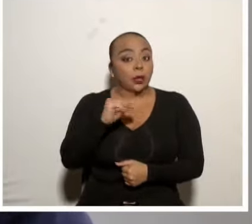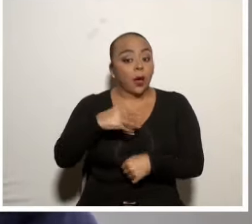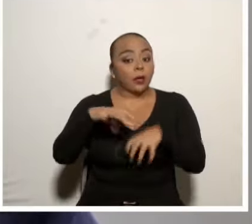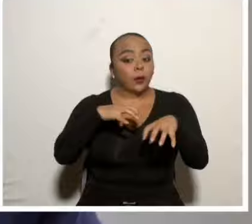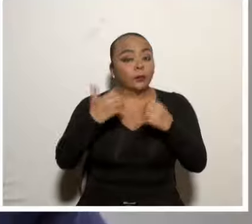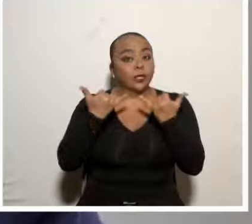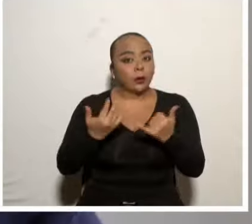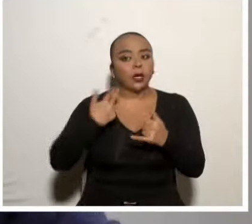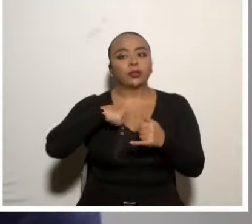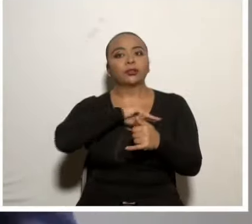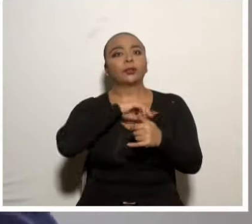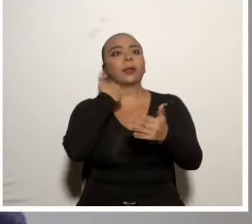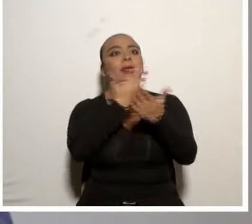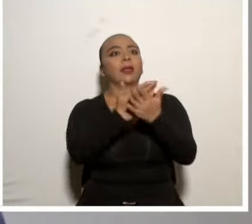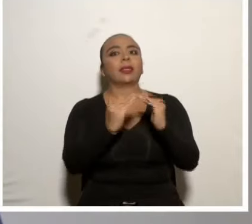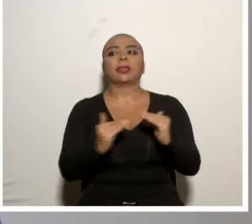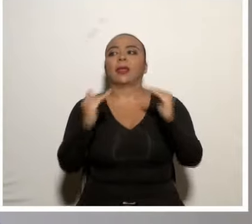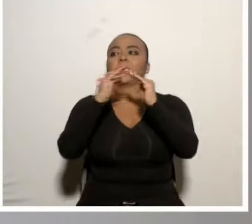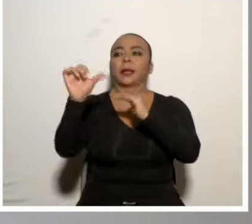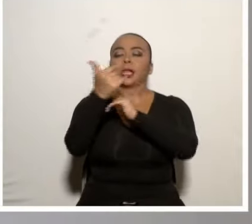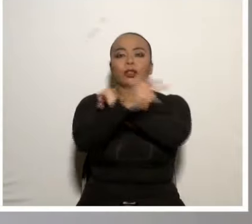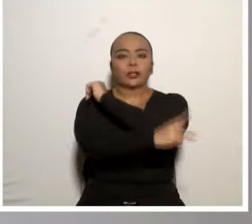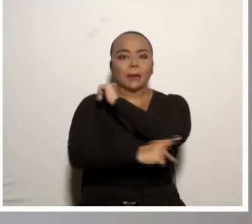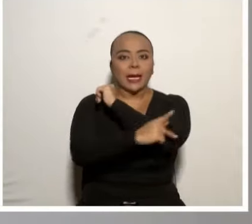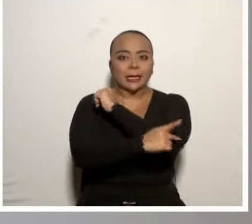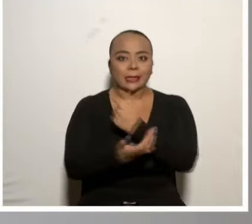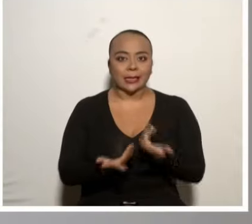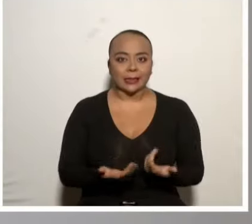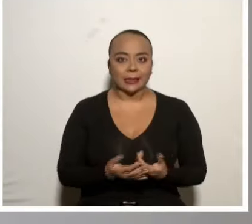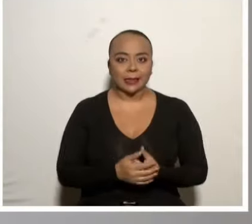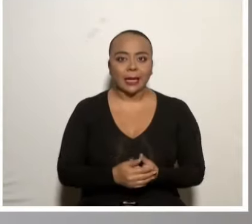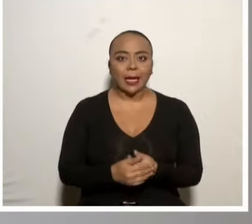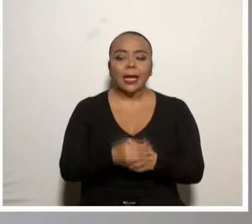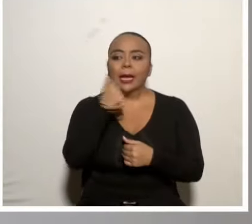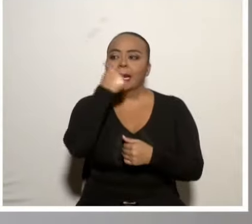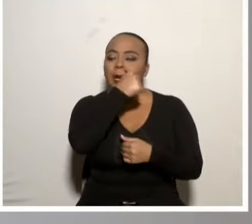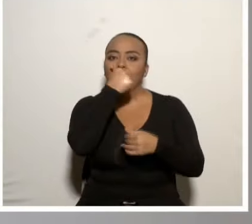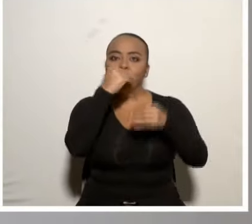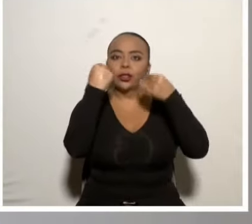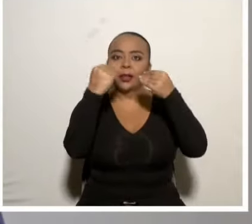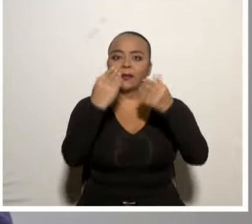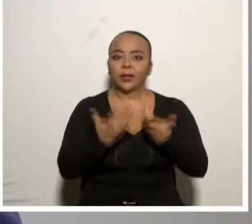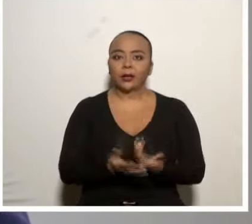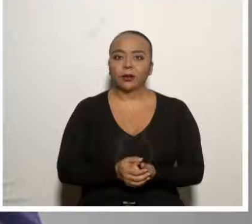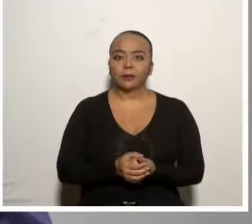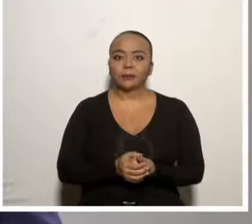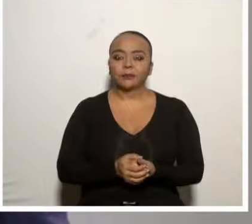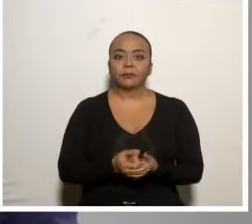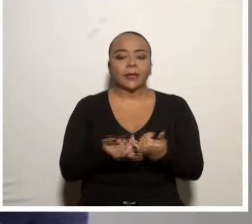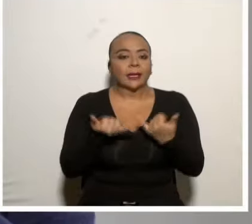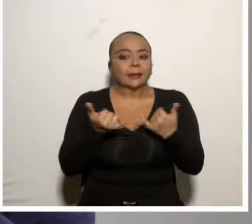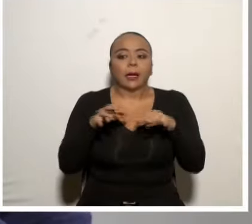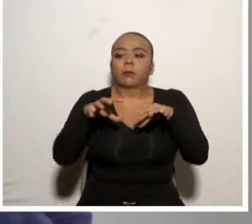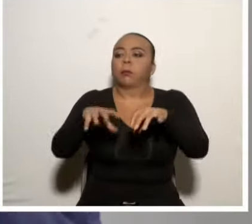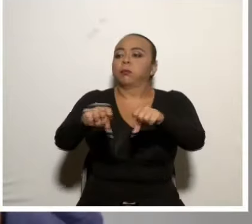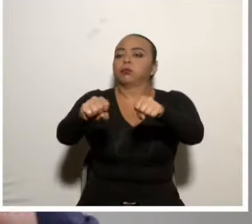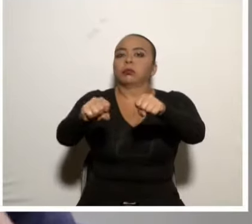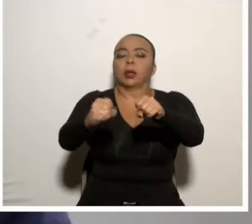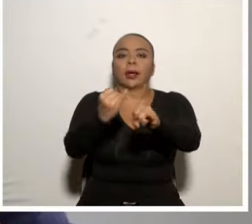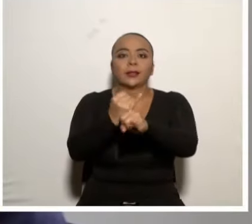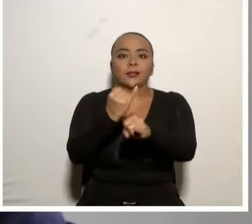ahora vamos a llegar a niveles de otros países donde el narcotráfico prácticamente se ha apropiado de